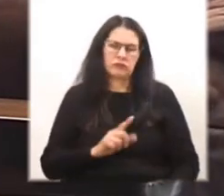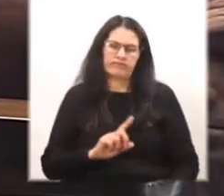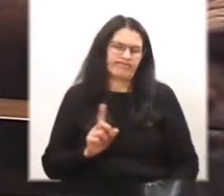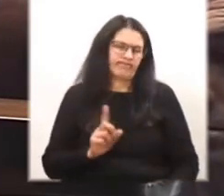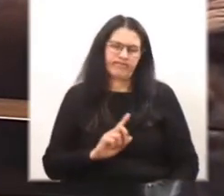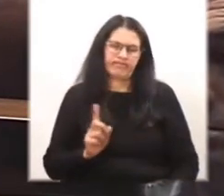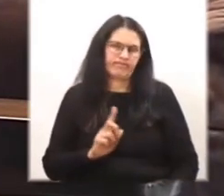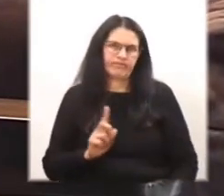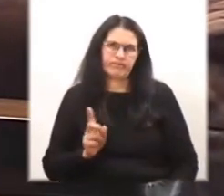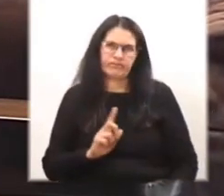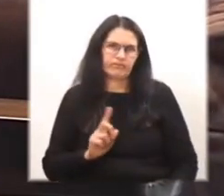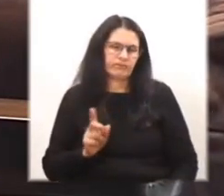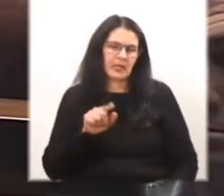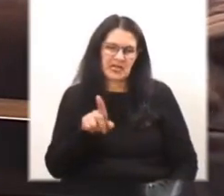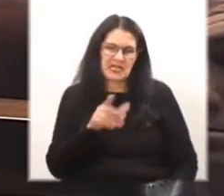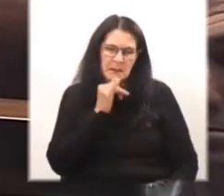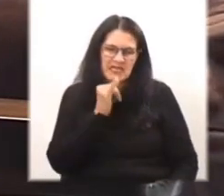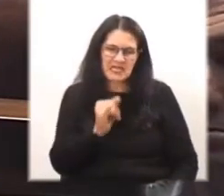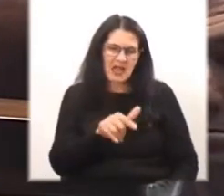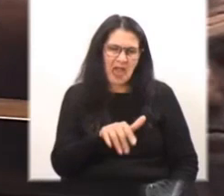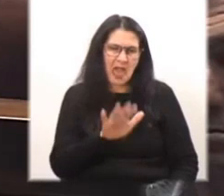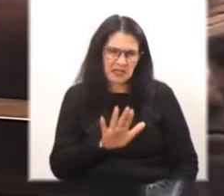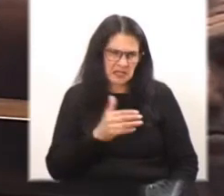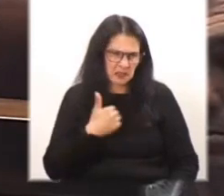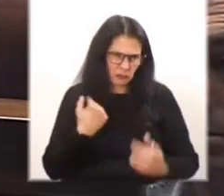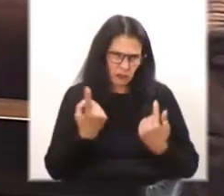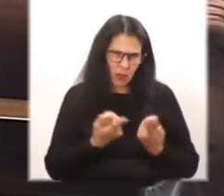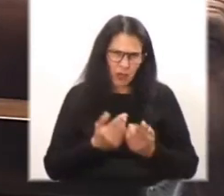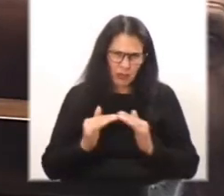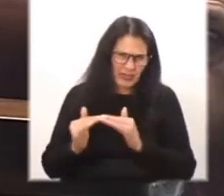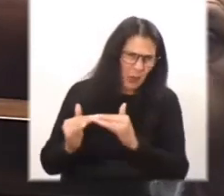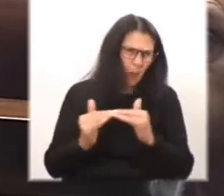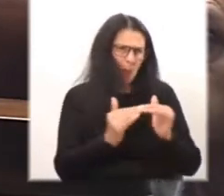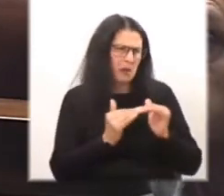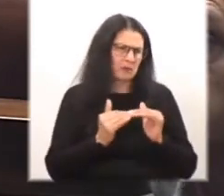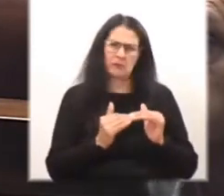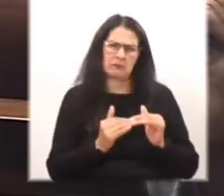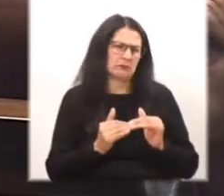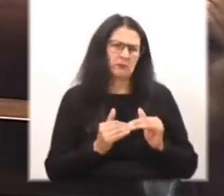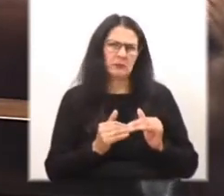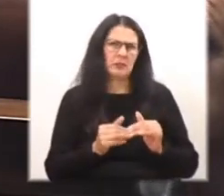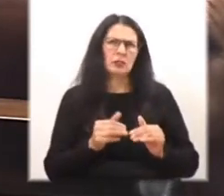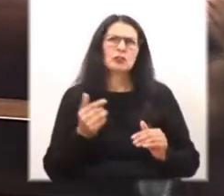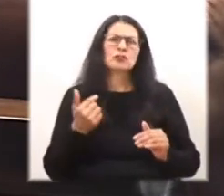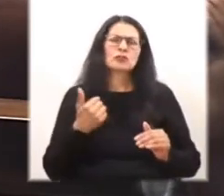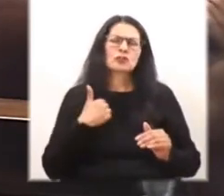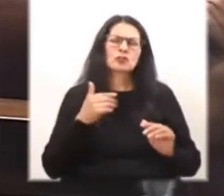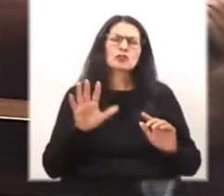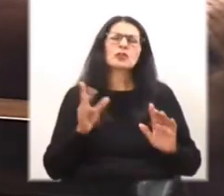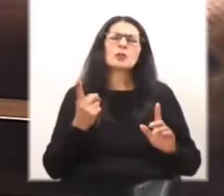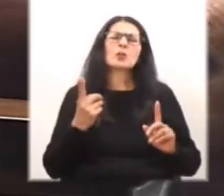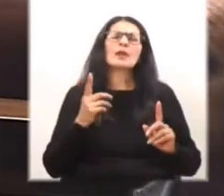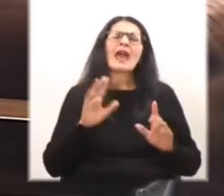rotundamente a ese mensaje. Formo parte de una generación